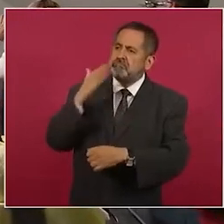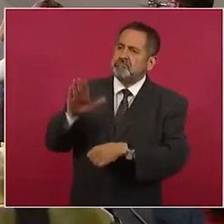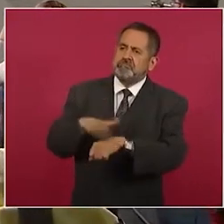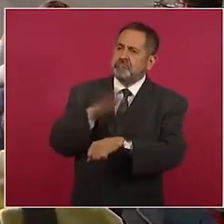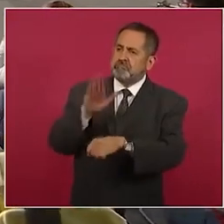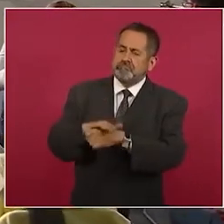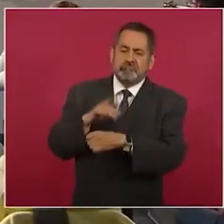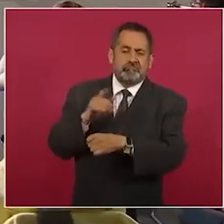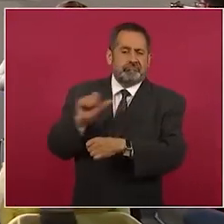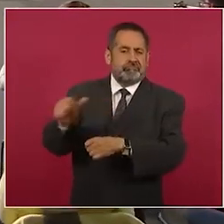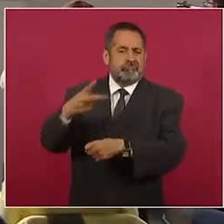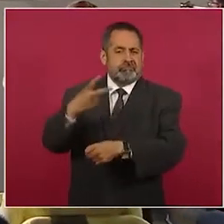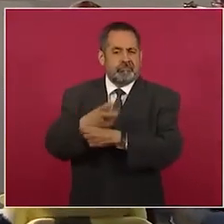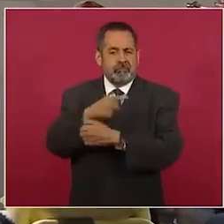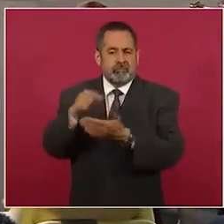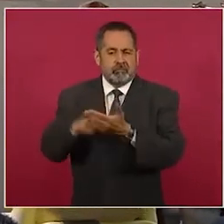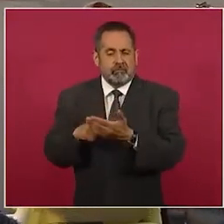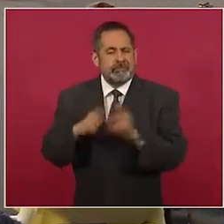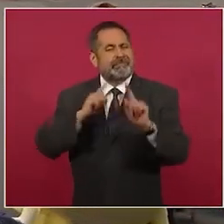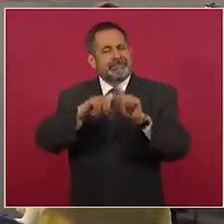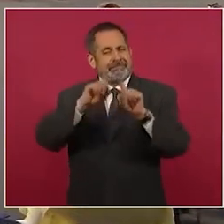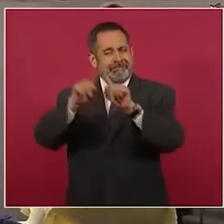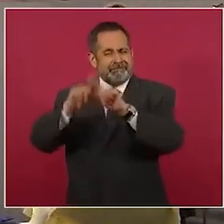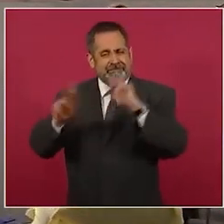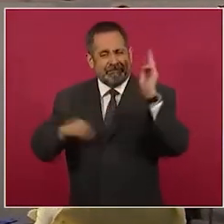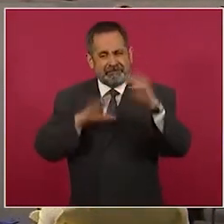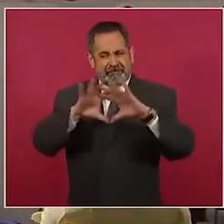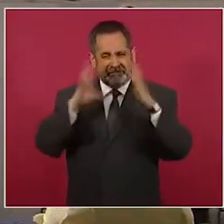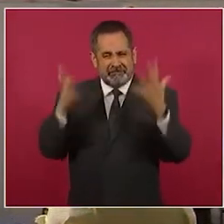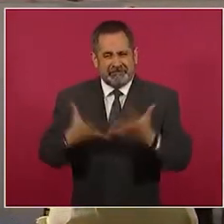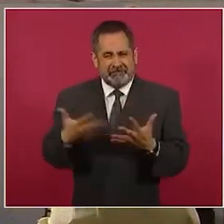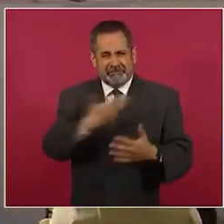de presidentes.